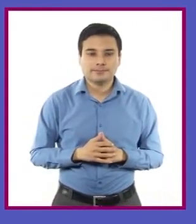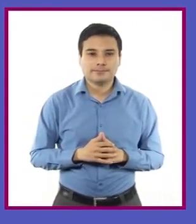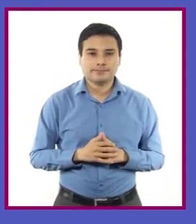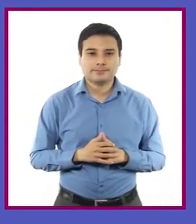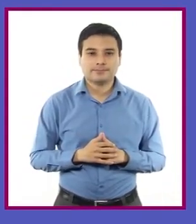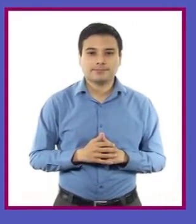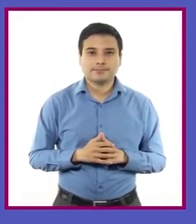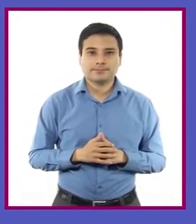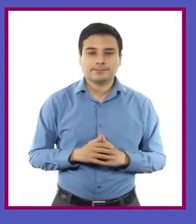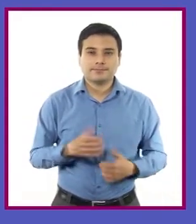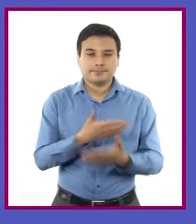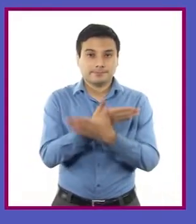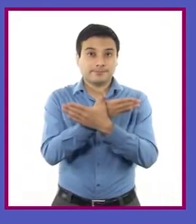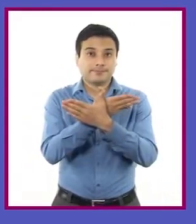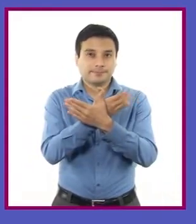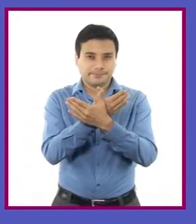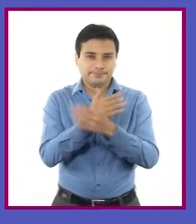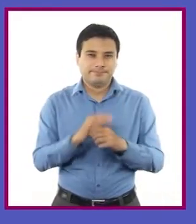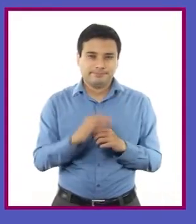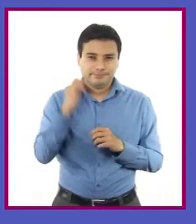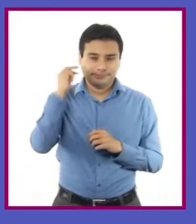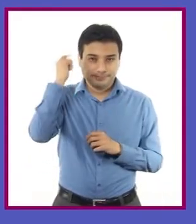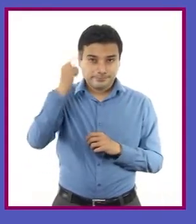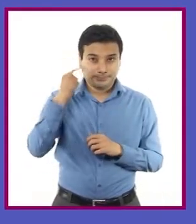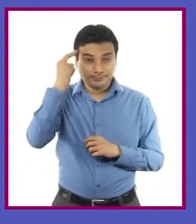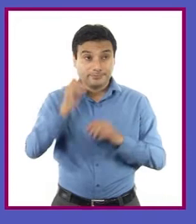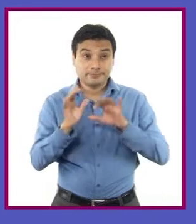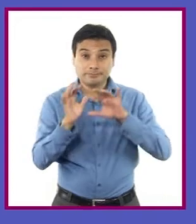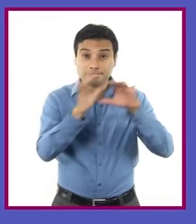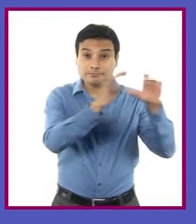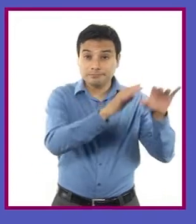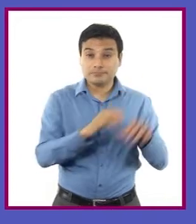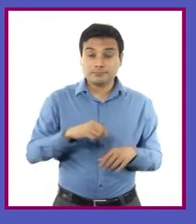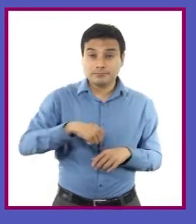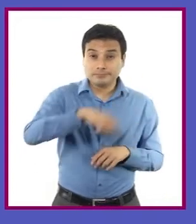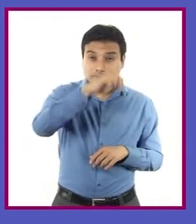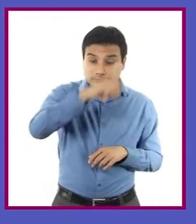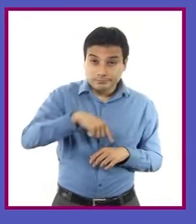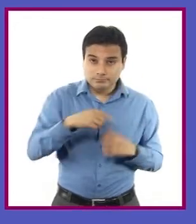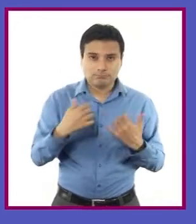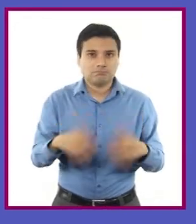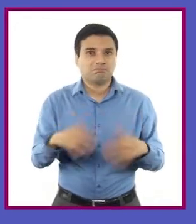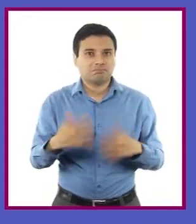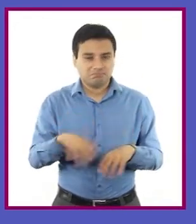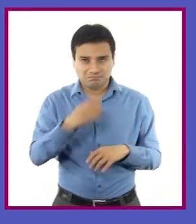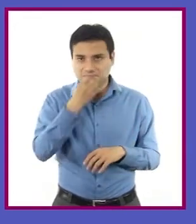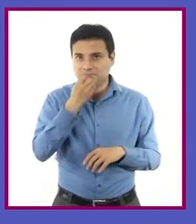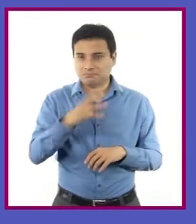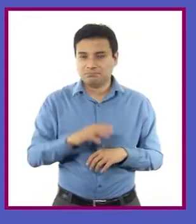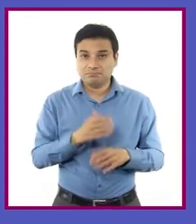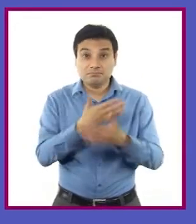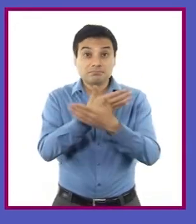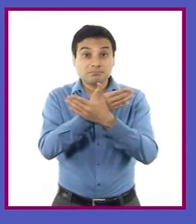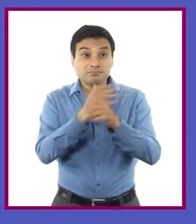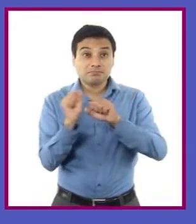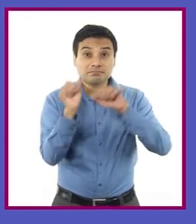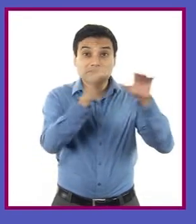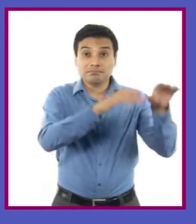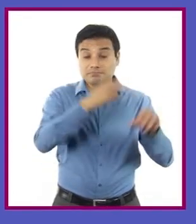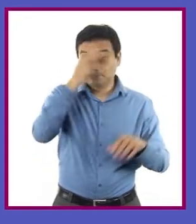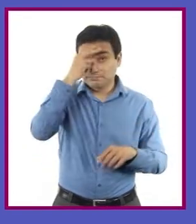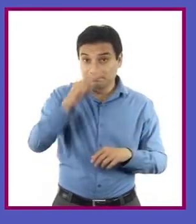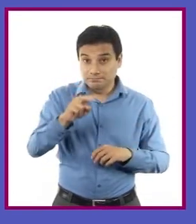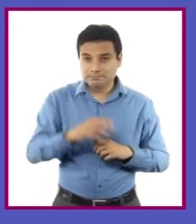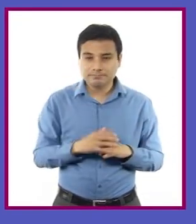La migración de la monarca es sin duda un fenómeno biológico único. Las mariposas migran a México tomando